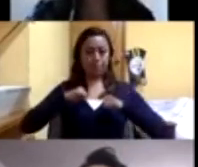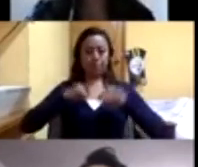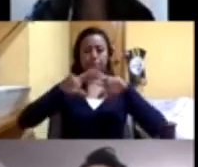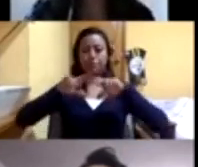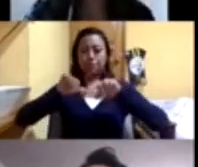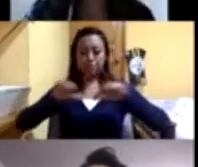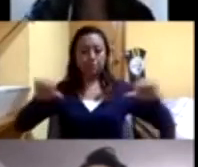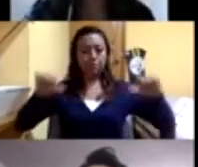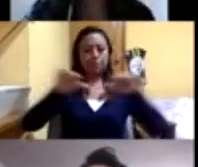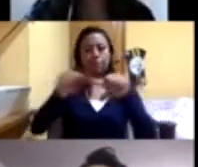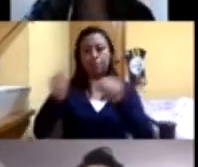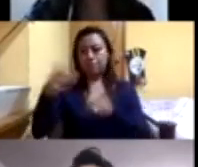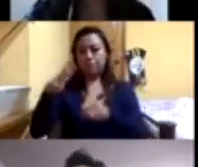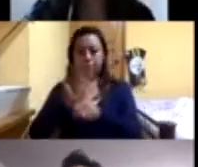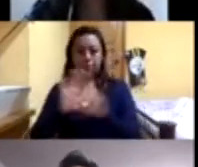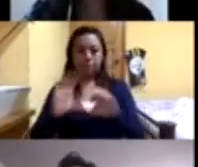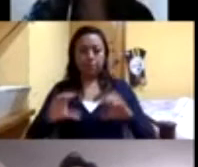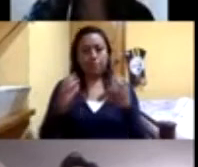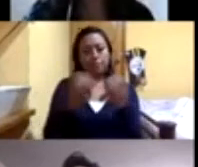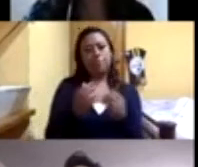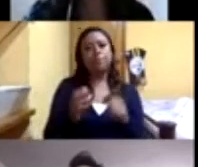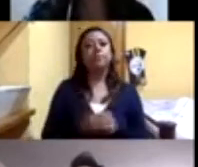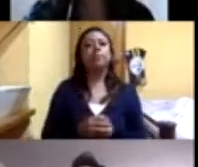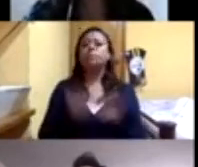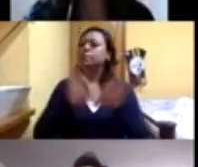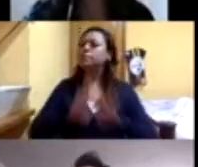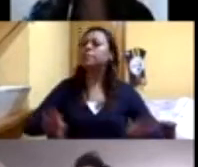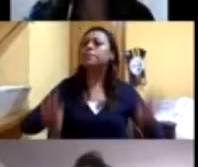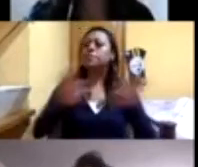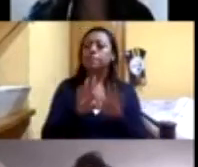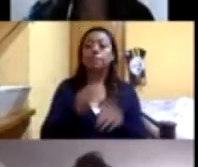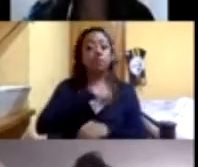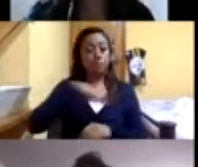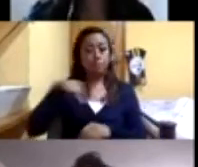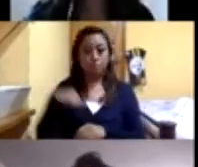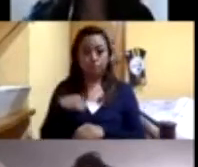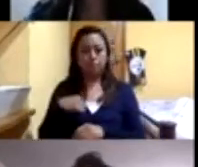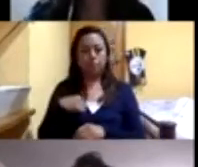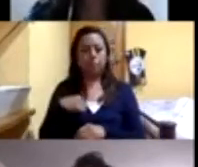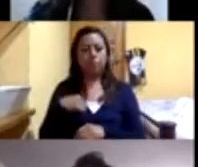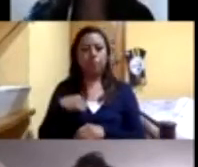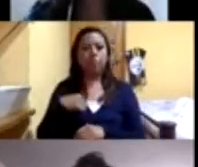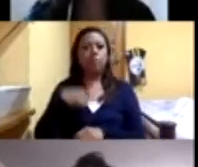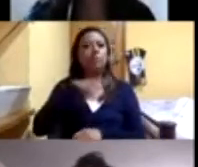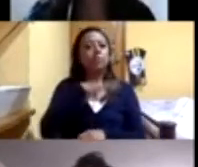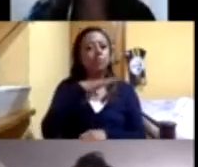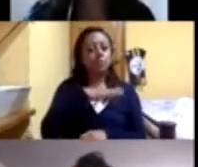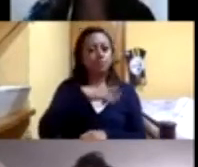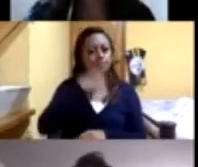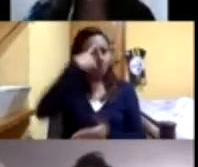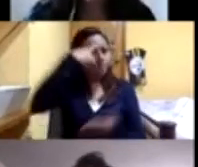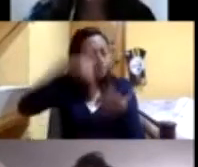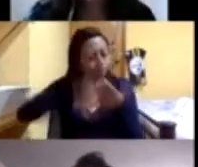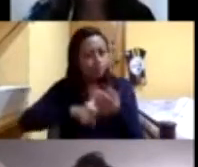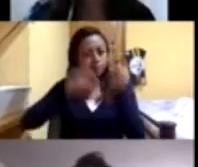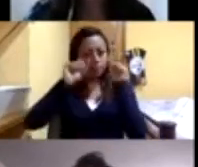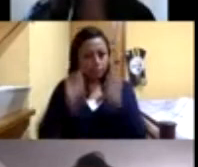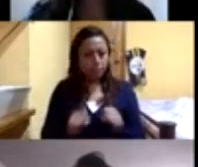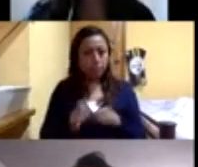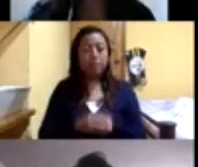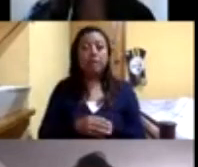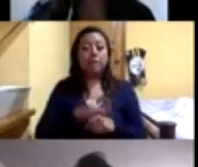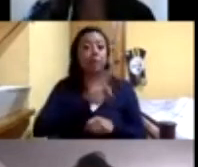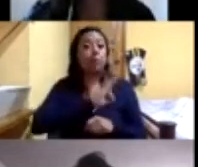Congreso. Es importante que nosotros tengamos esa convicción de facilitar el derecho de acceso